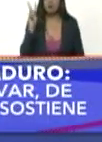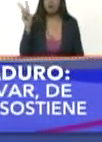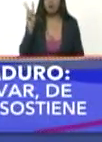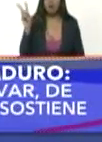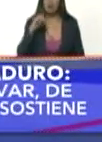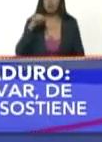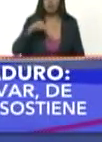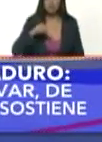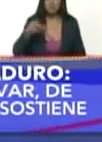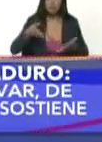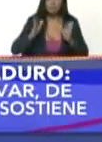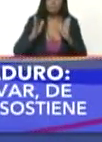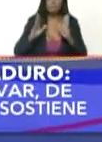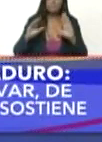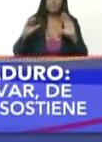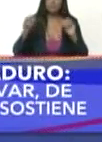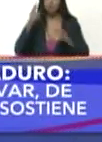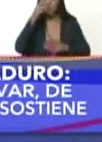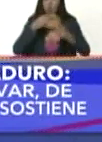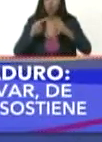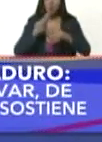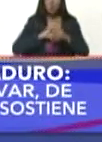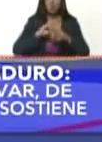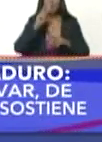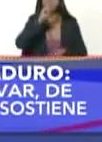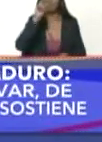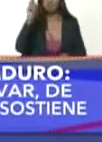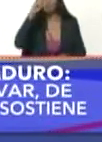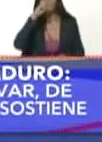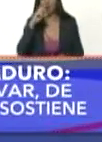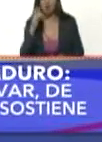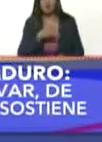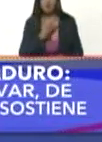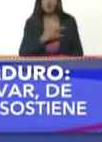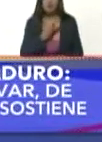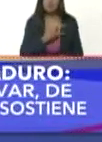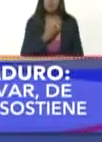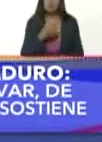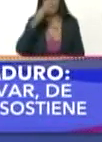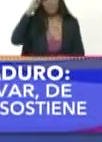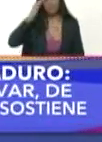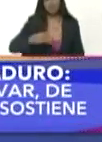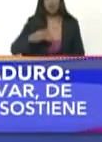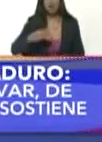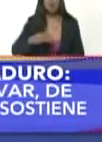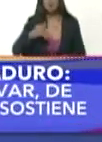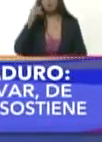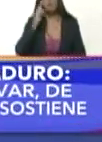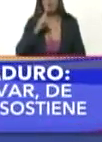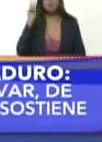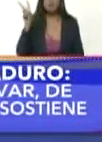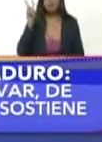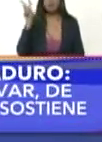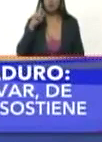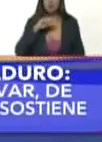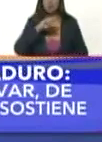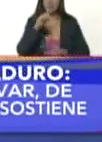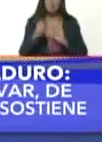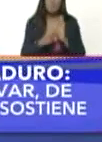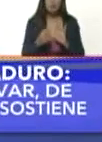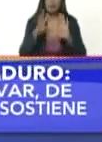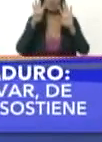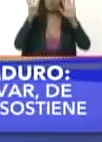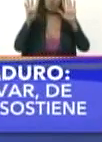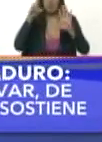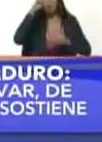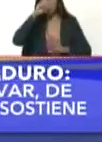desde esta misma academia, en homenaje al bicentenario, la Universidad Militar Bolivariana de Venezuela, que hoy cumple